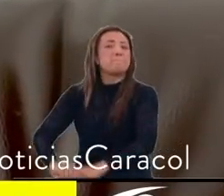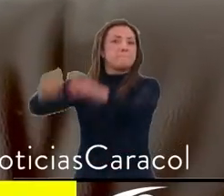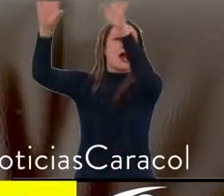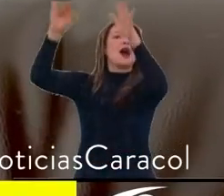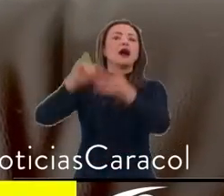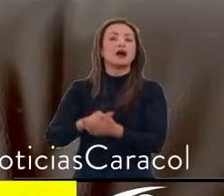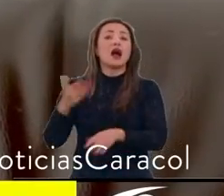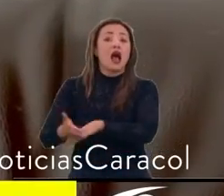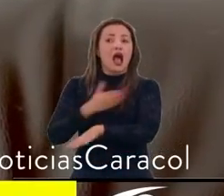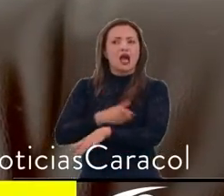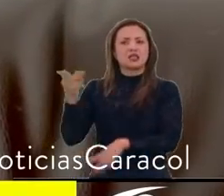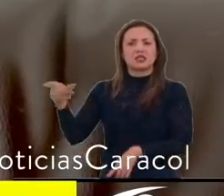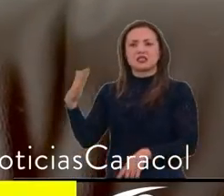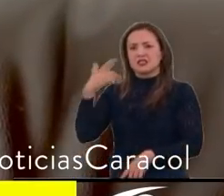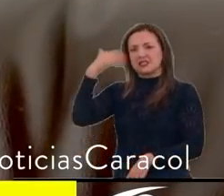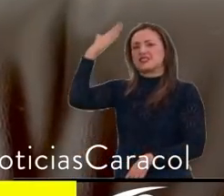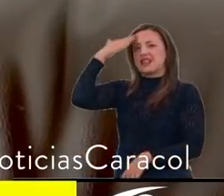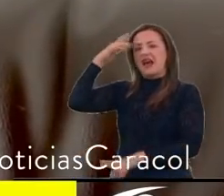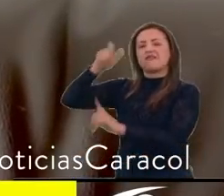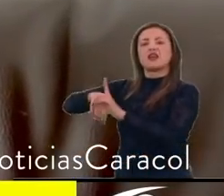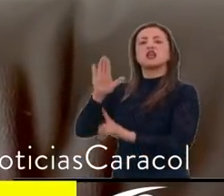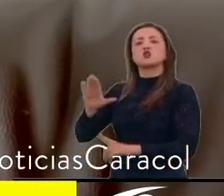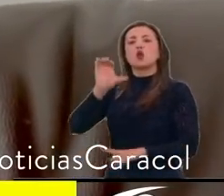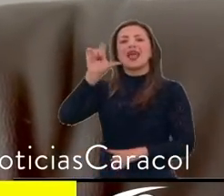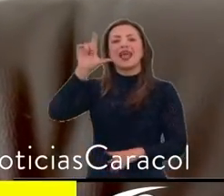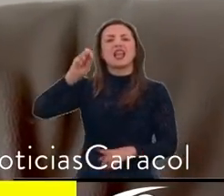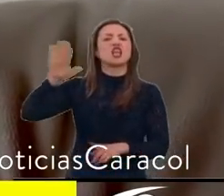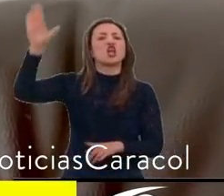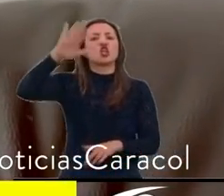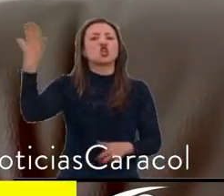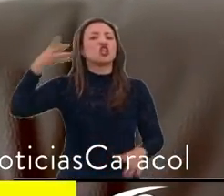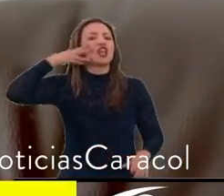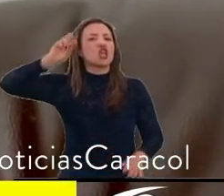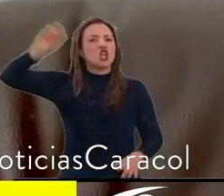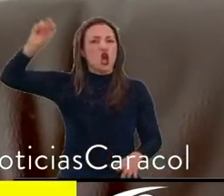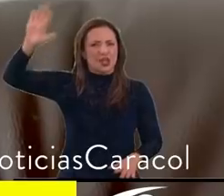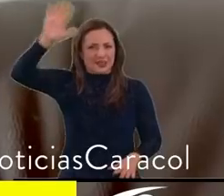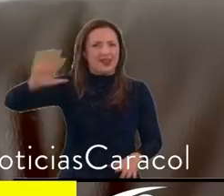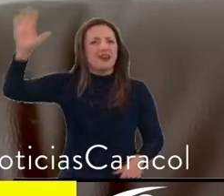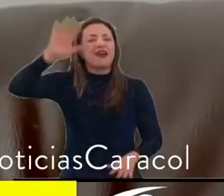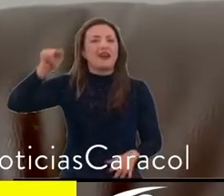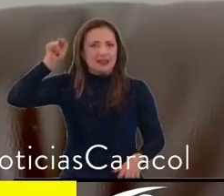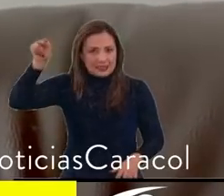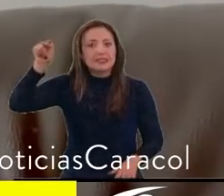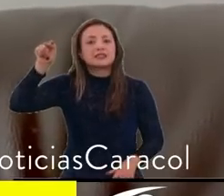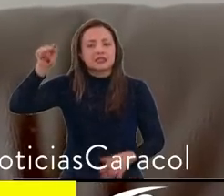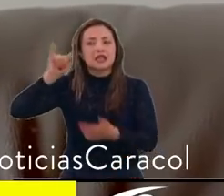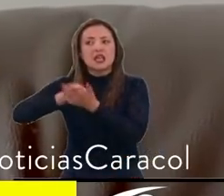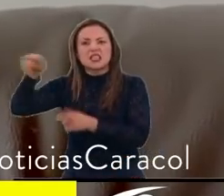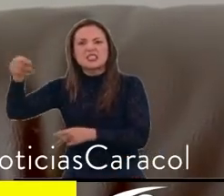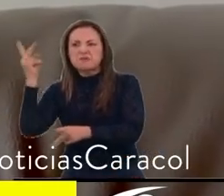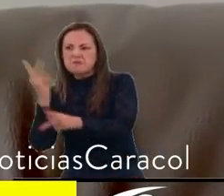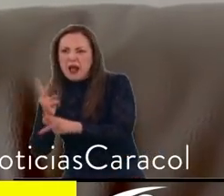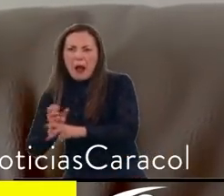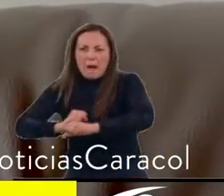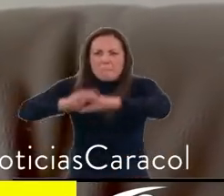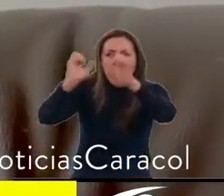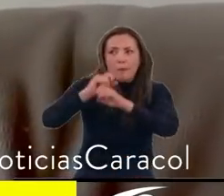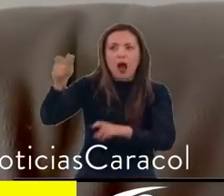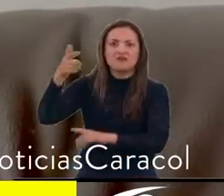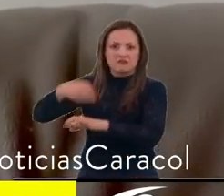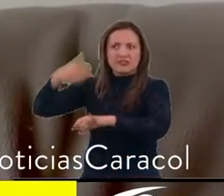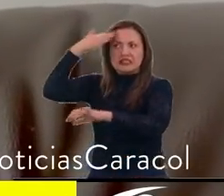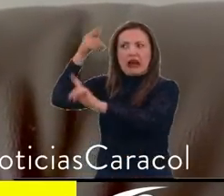frente de guerra urbano dll en el norte de santander donde no solamente desarrollado actividades de tipo terrorista donde se destacó